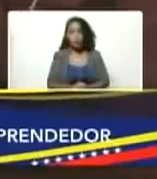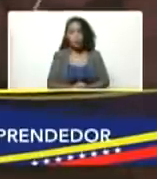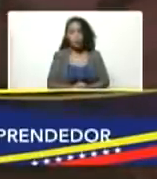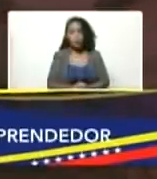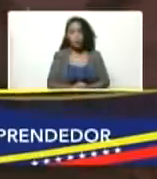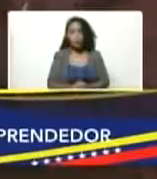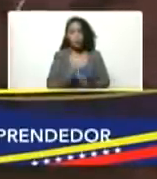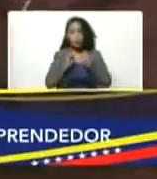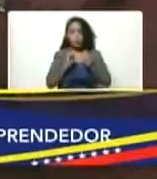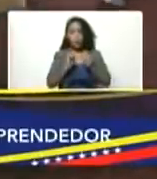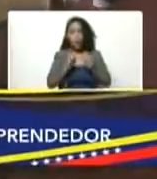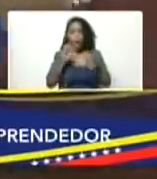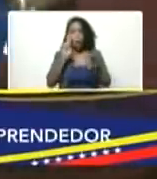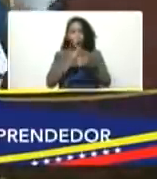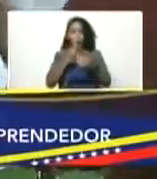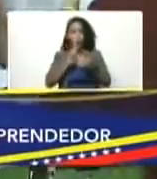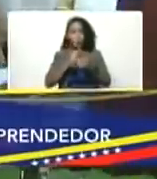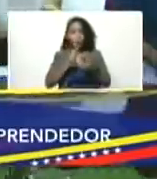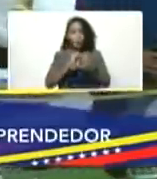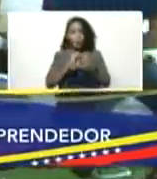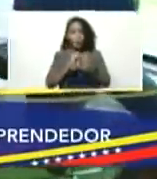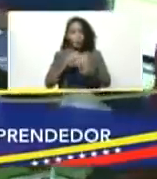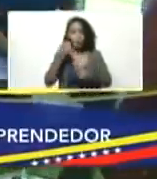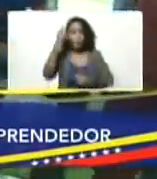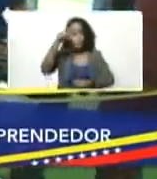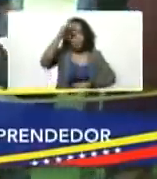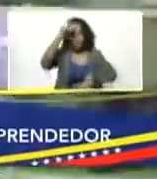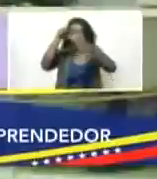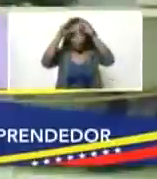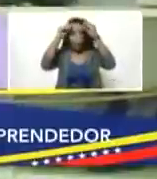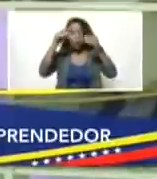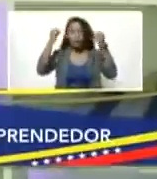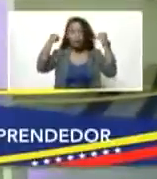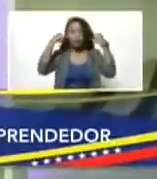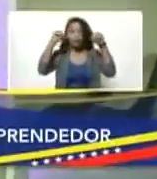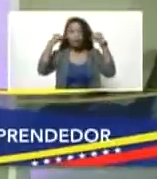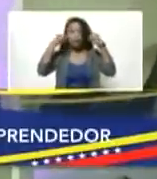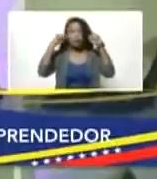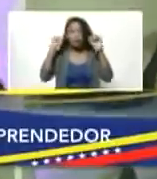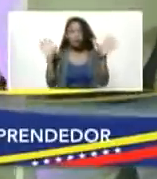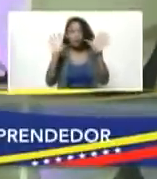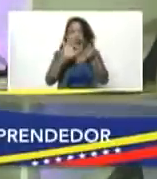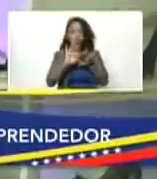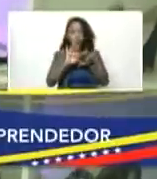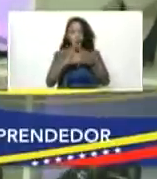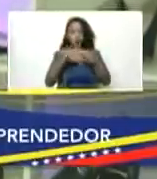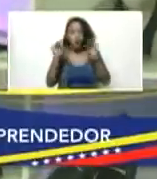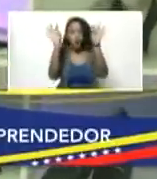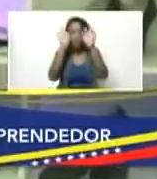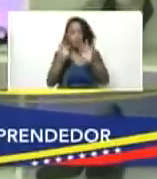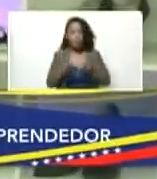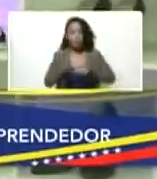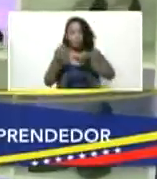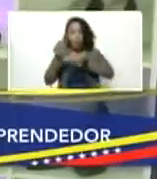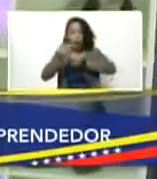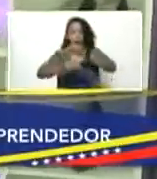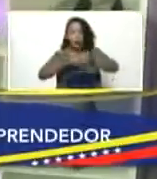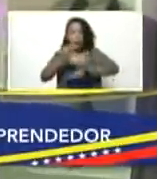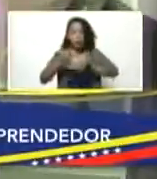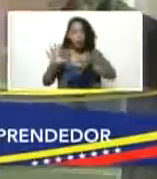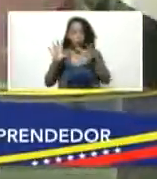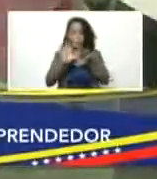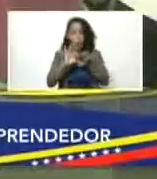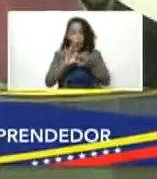Sigue, Ricardo. El conocimiento sigue. Y la práctica tienen que estar unidos. Todos los módulos que se están dando están unidos a sus